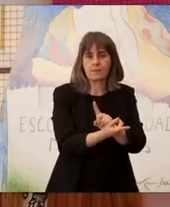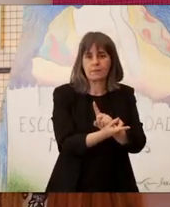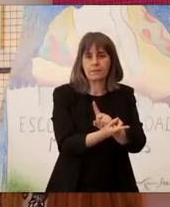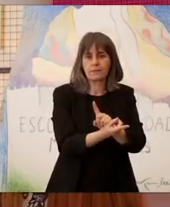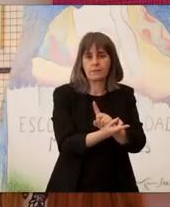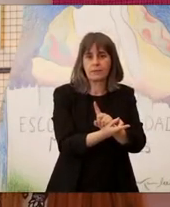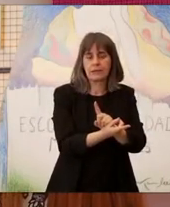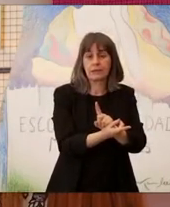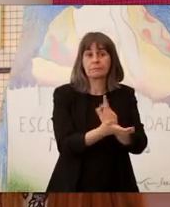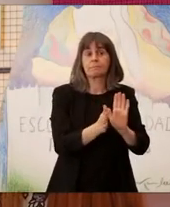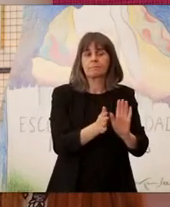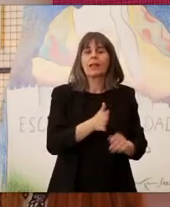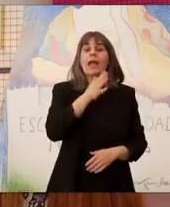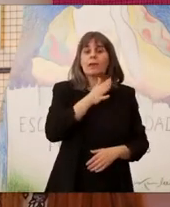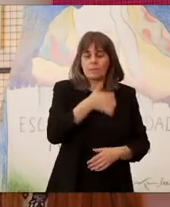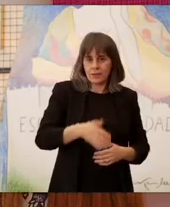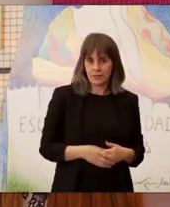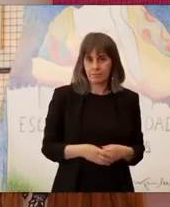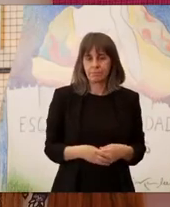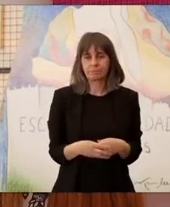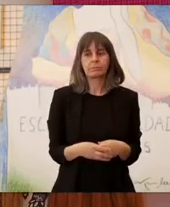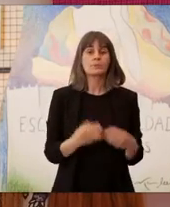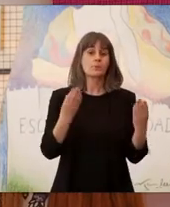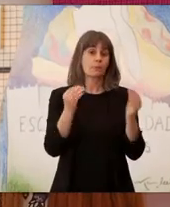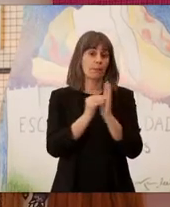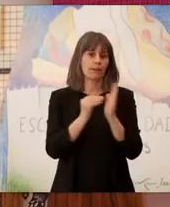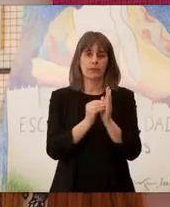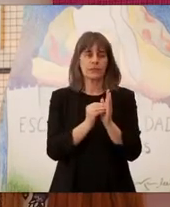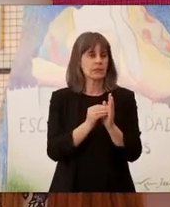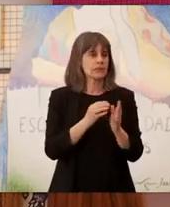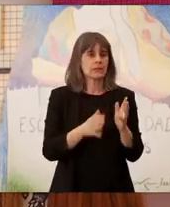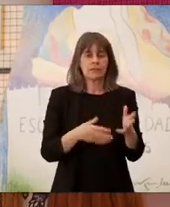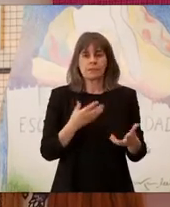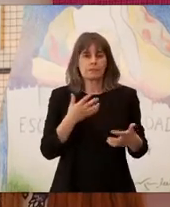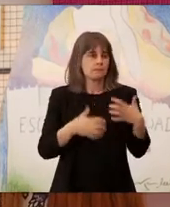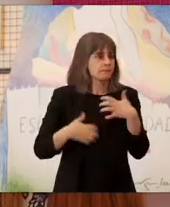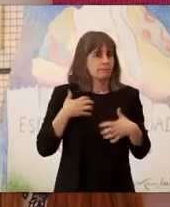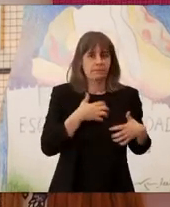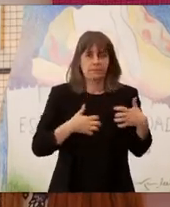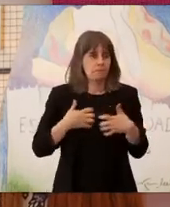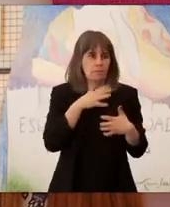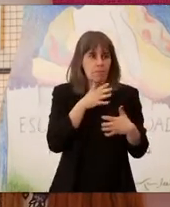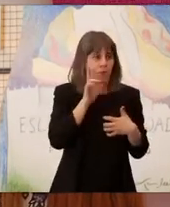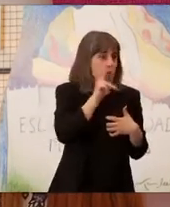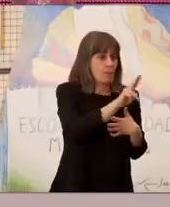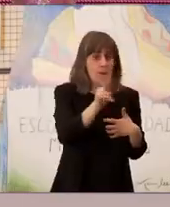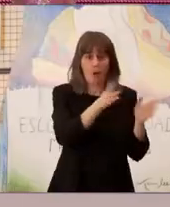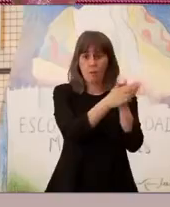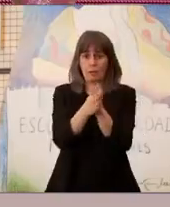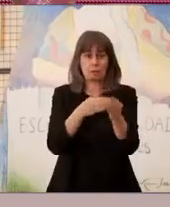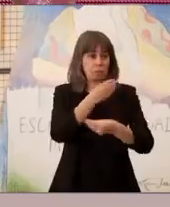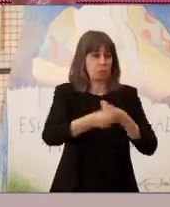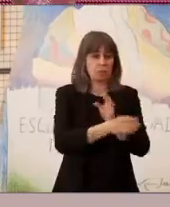Qué pasa muchas veces se desesperan porque ven que los otros no se mueven se desesperan y entonces